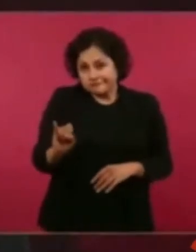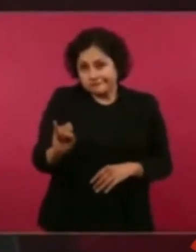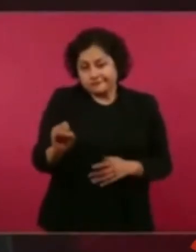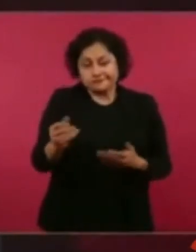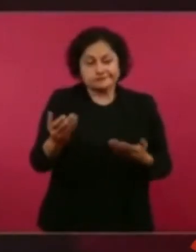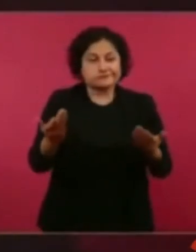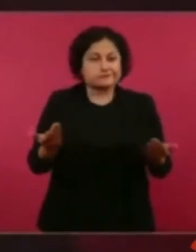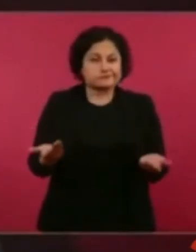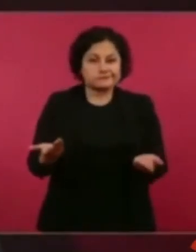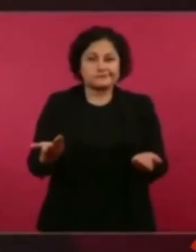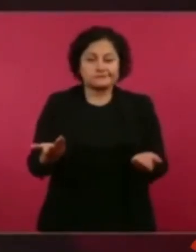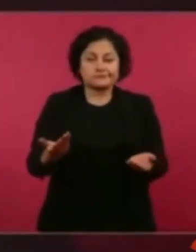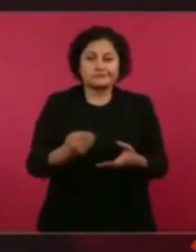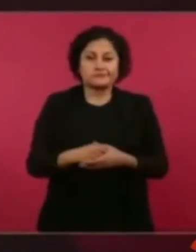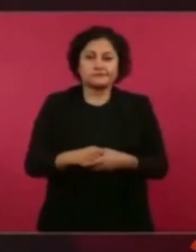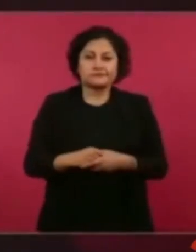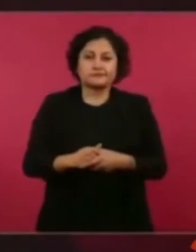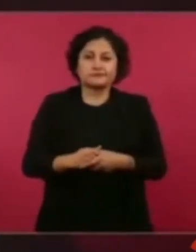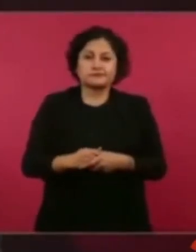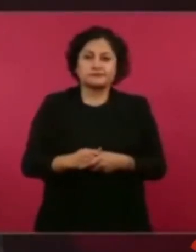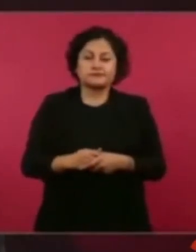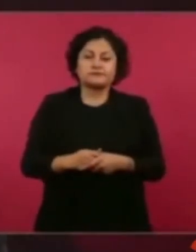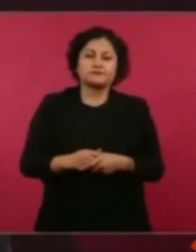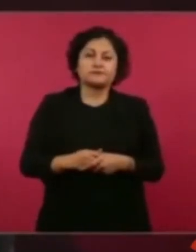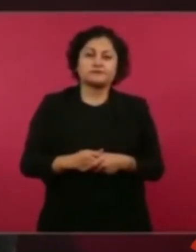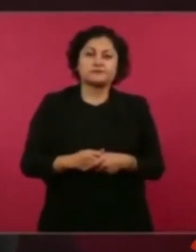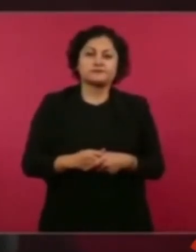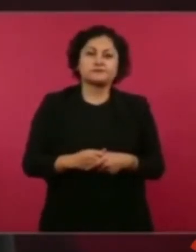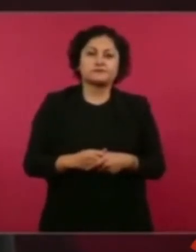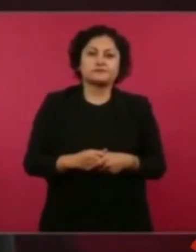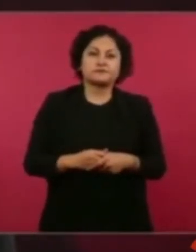no debemos nosotros